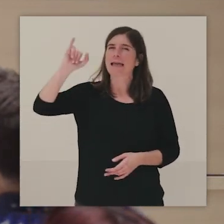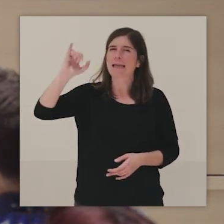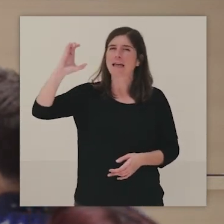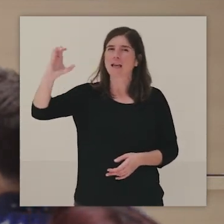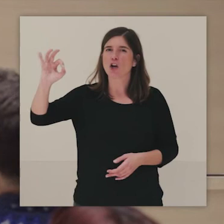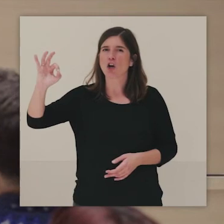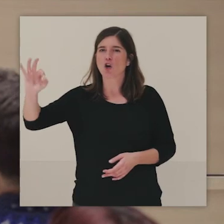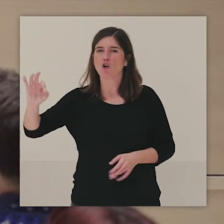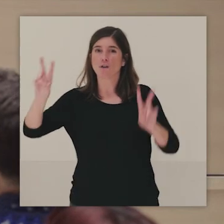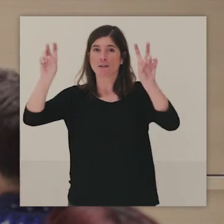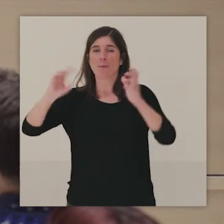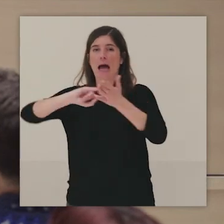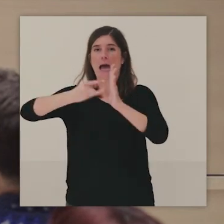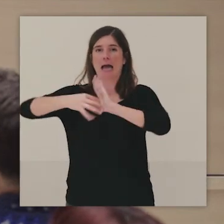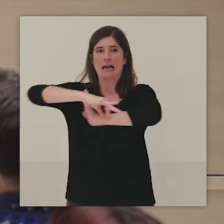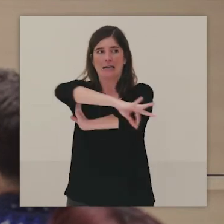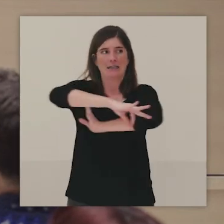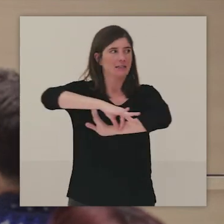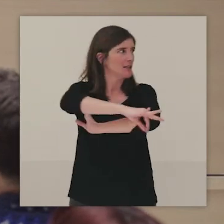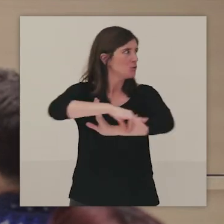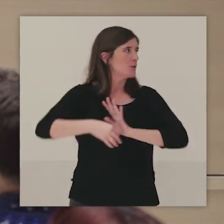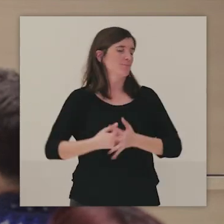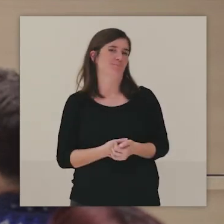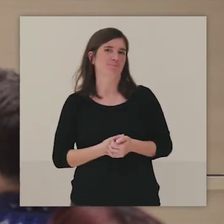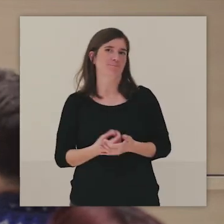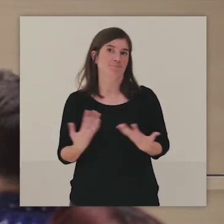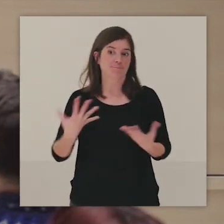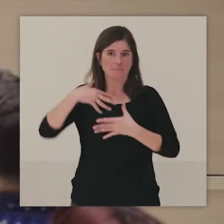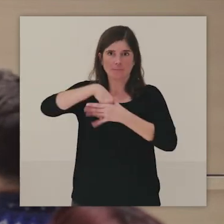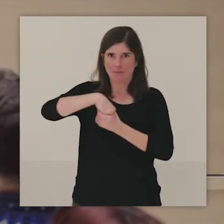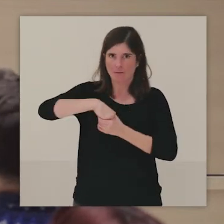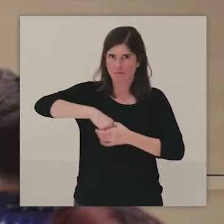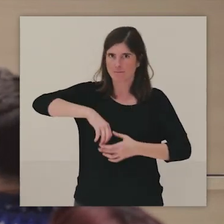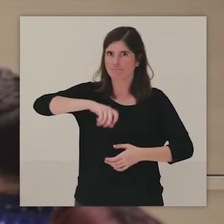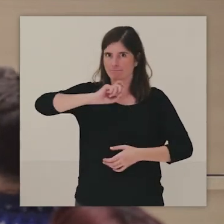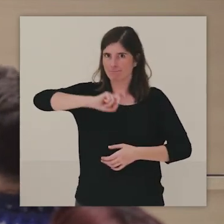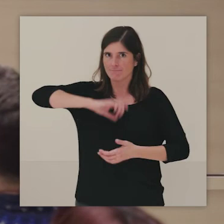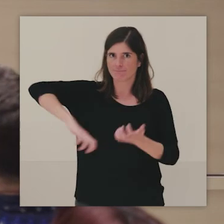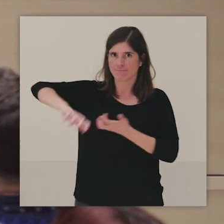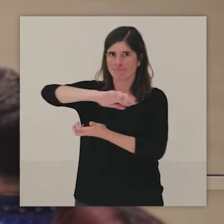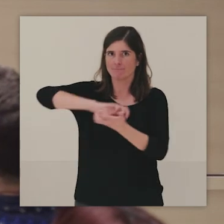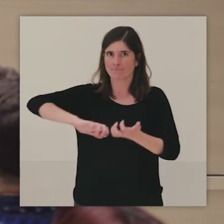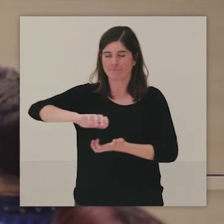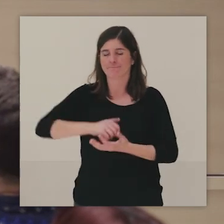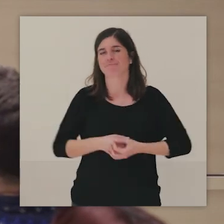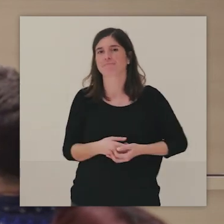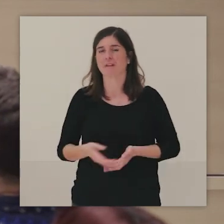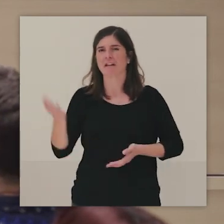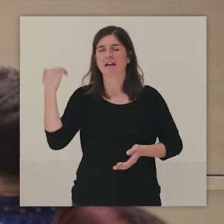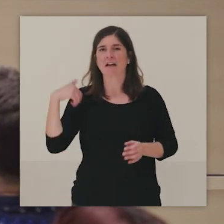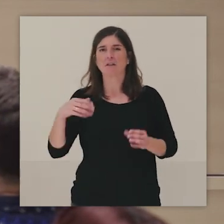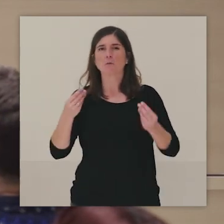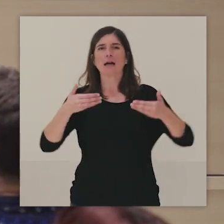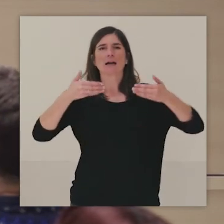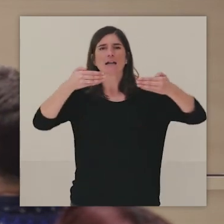tiene exposiciones temporales sobre arquitectura. La museografía es compleja y entonces, en un momento dado, como hacían